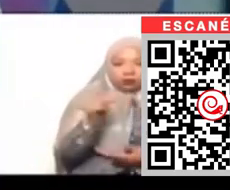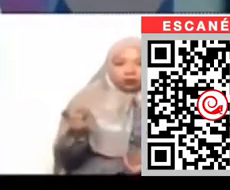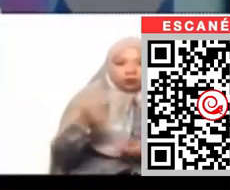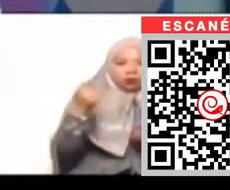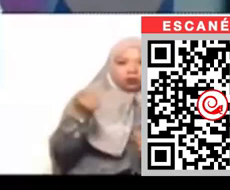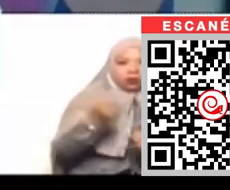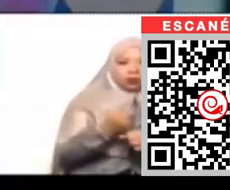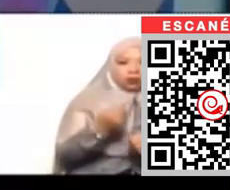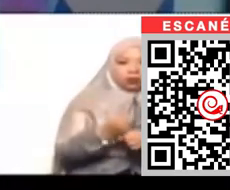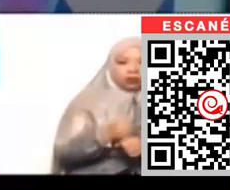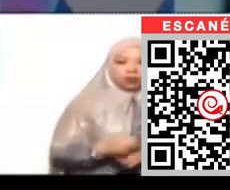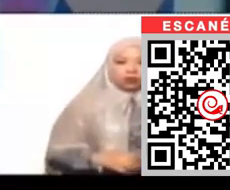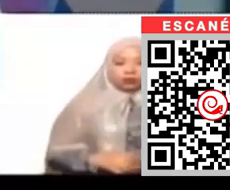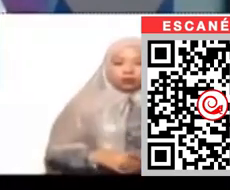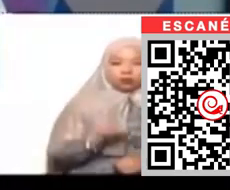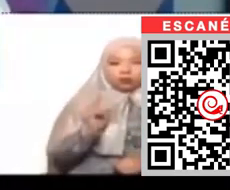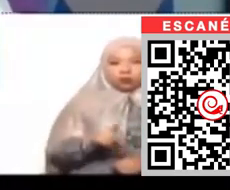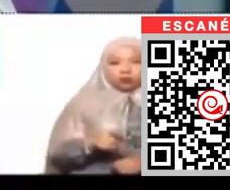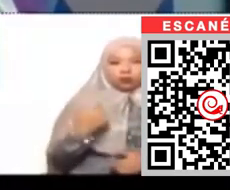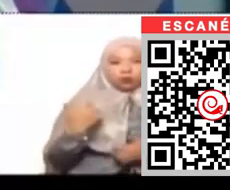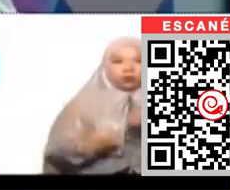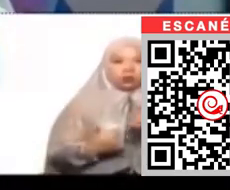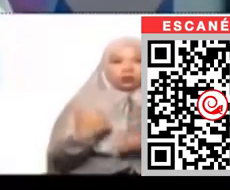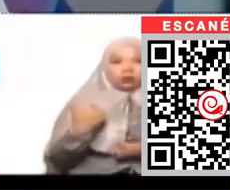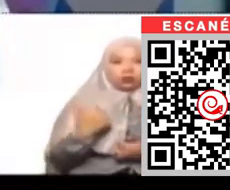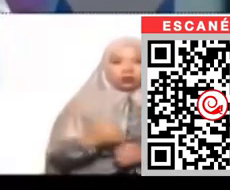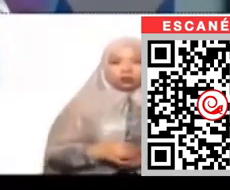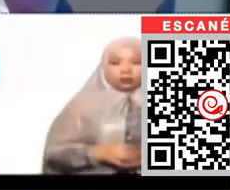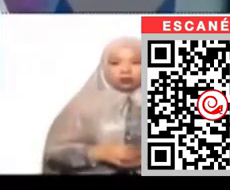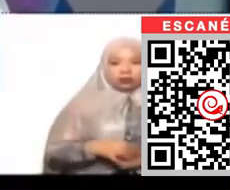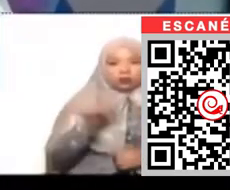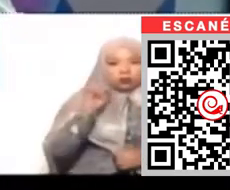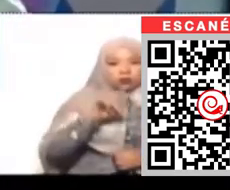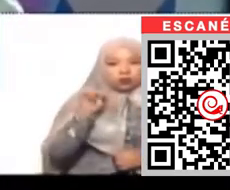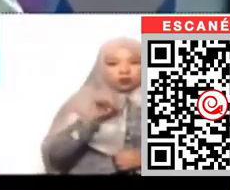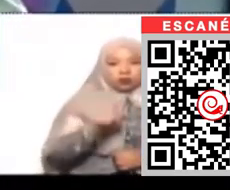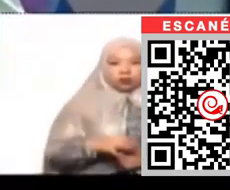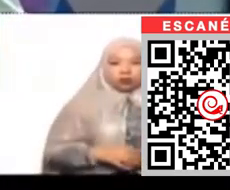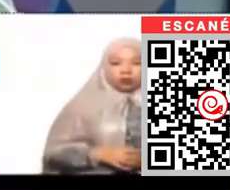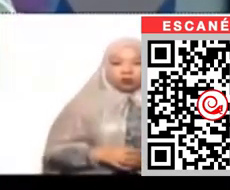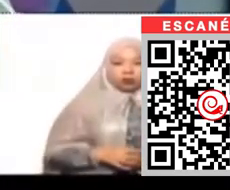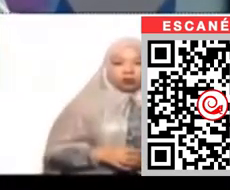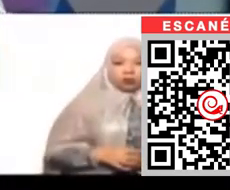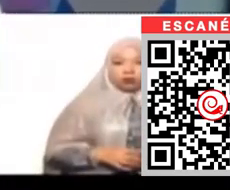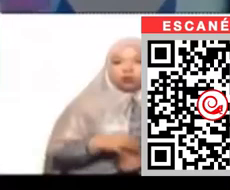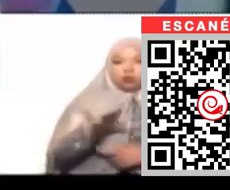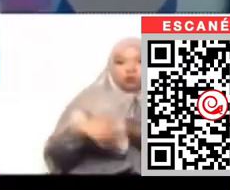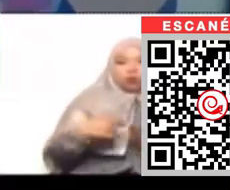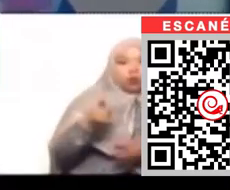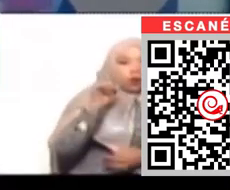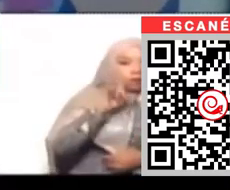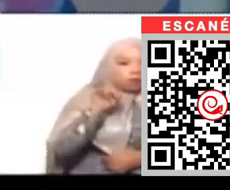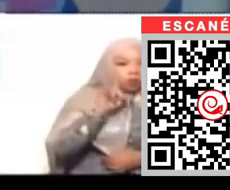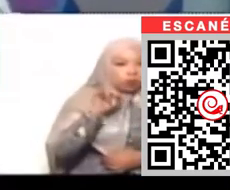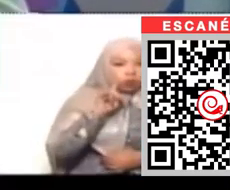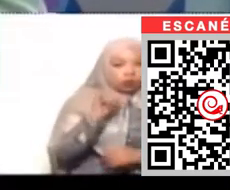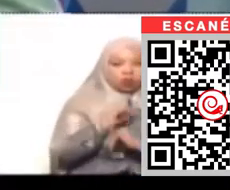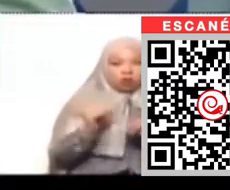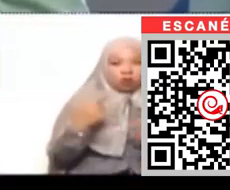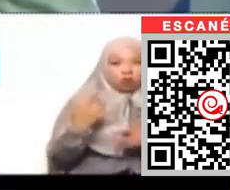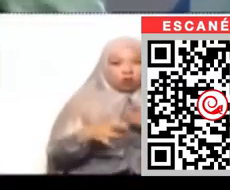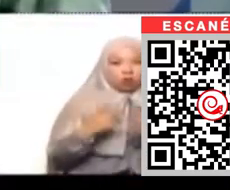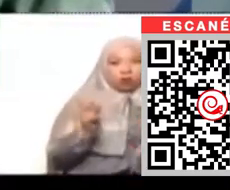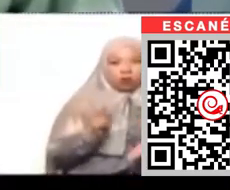sistema electoral, contra las garantías electorales, mintiendo, mintiendo, mintiendo. Y al final, ¿qué se va a